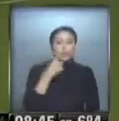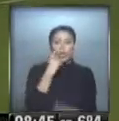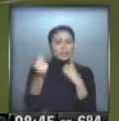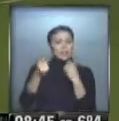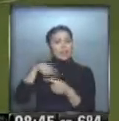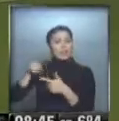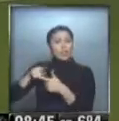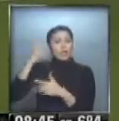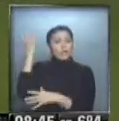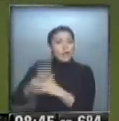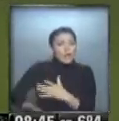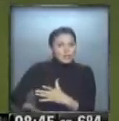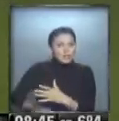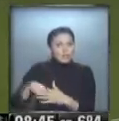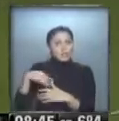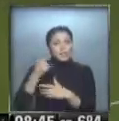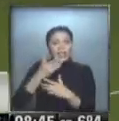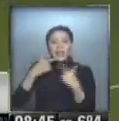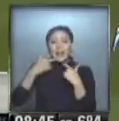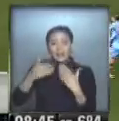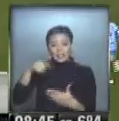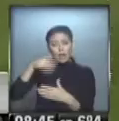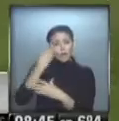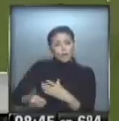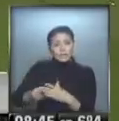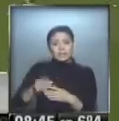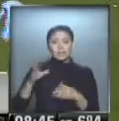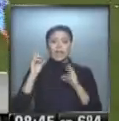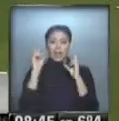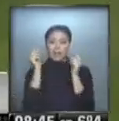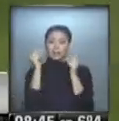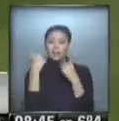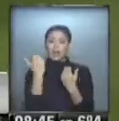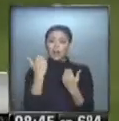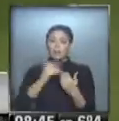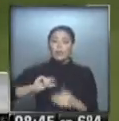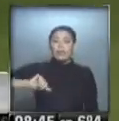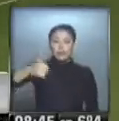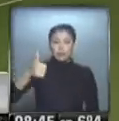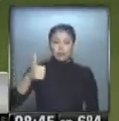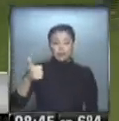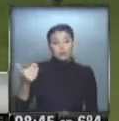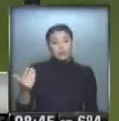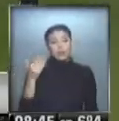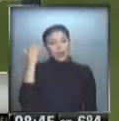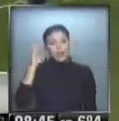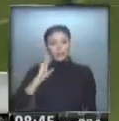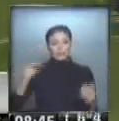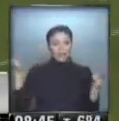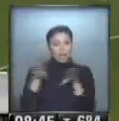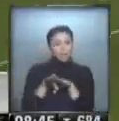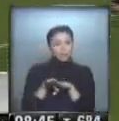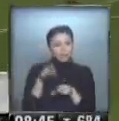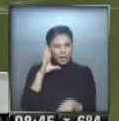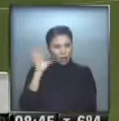ante el error arbitral que permitió que Arsenal de Sarandí se ponga a tiro de poder llevarse la victoria, porque terminó empatando con ese gol en